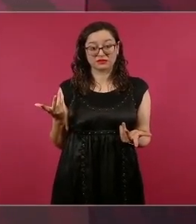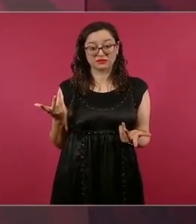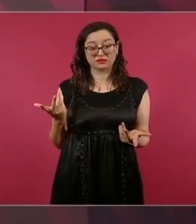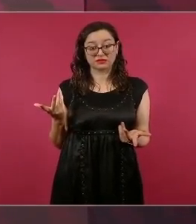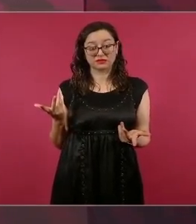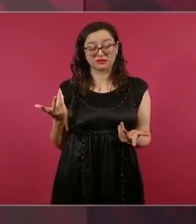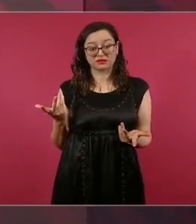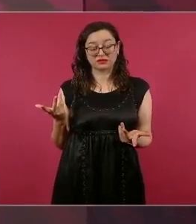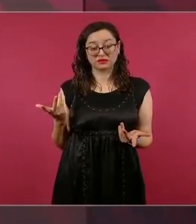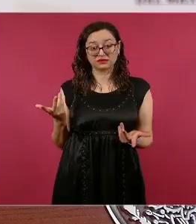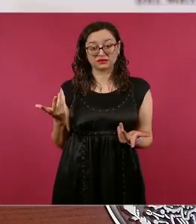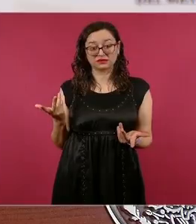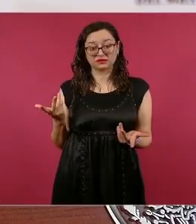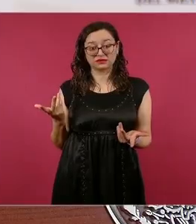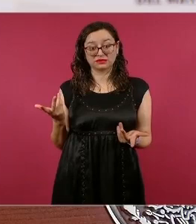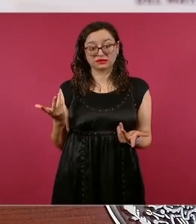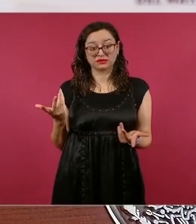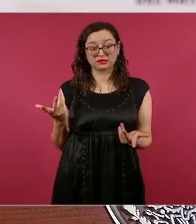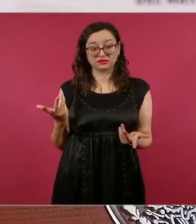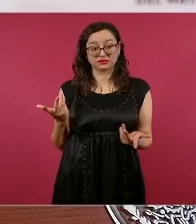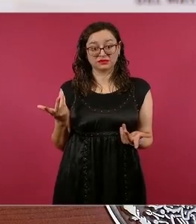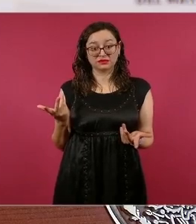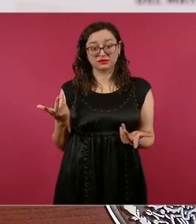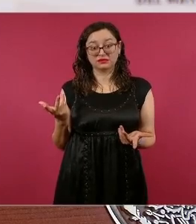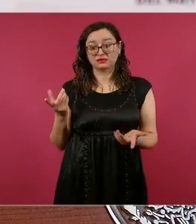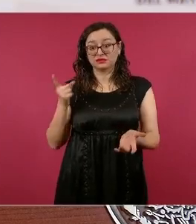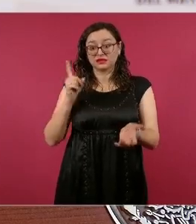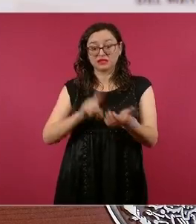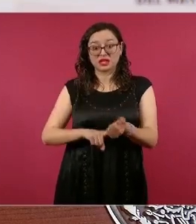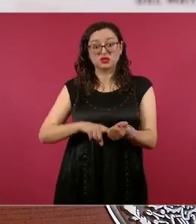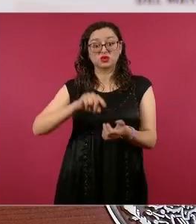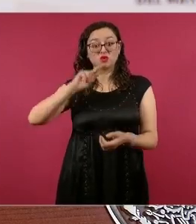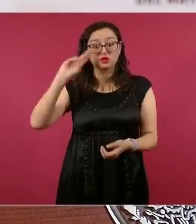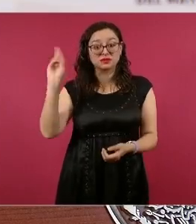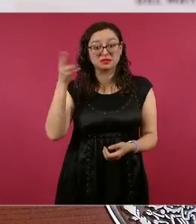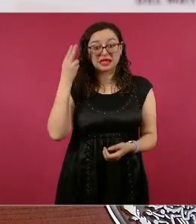de ciencia política del ITAM,